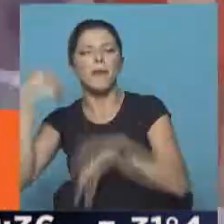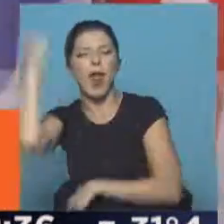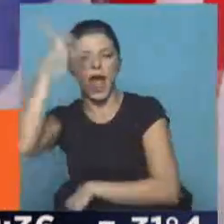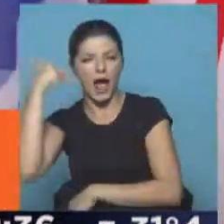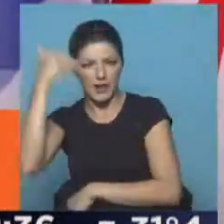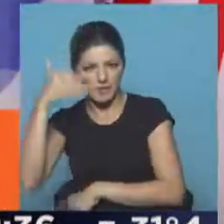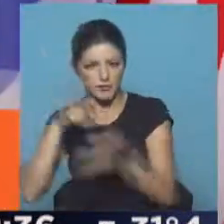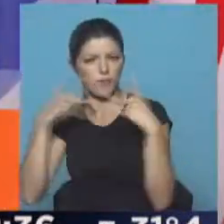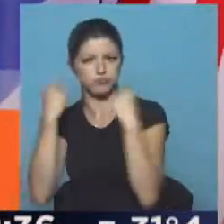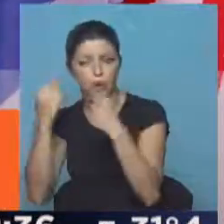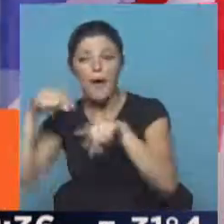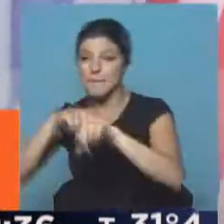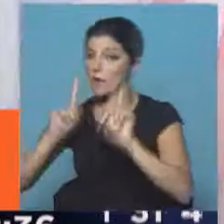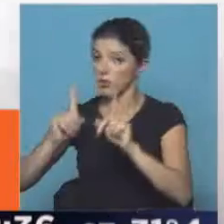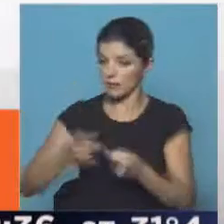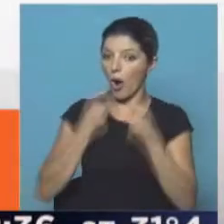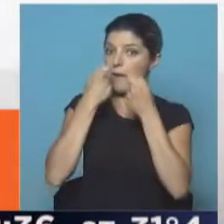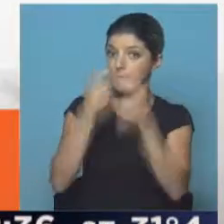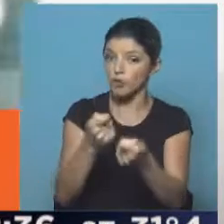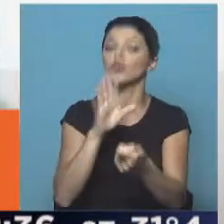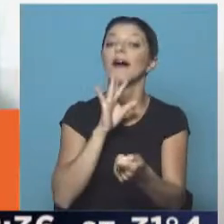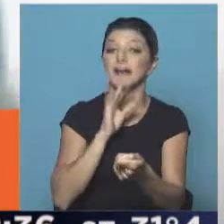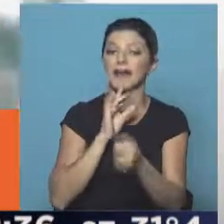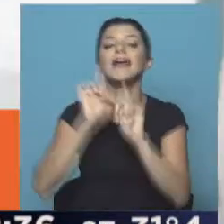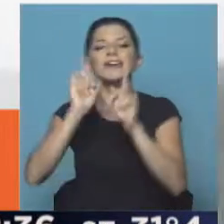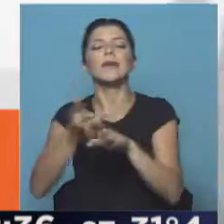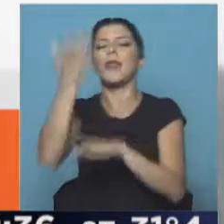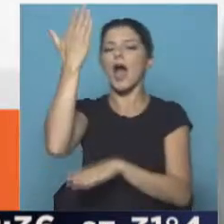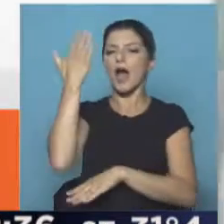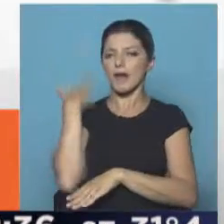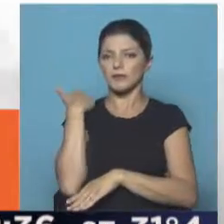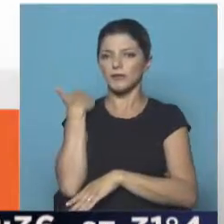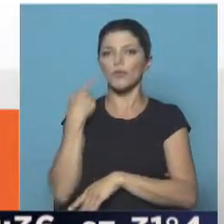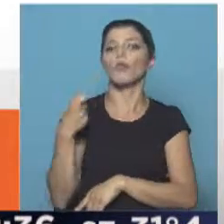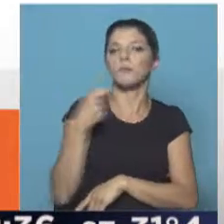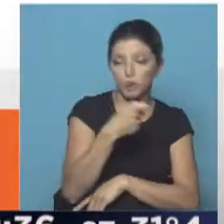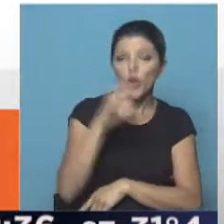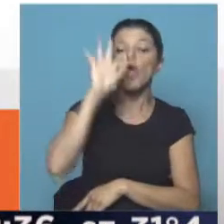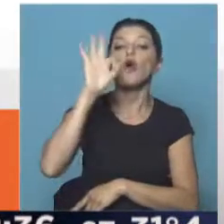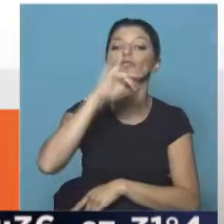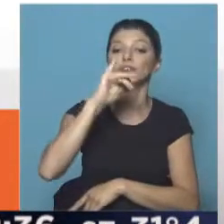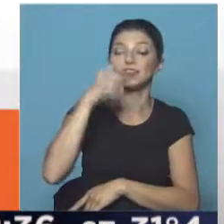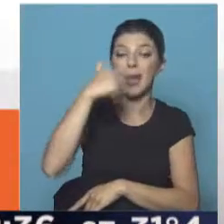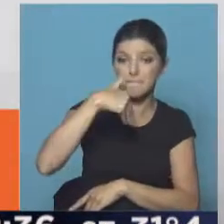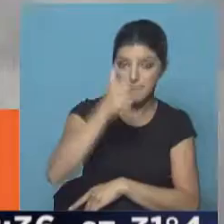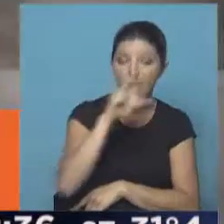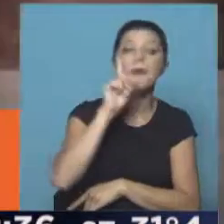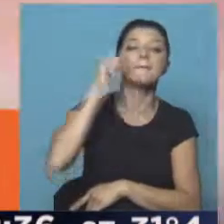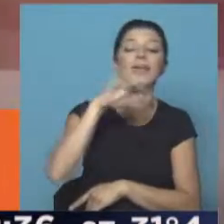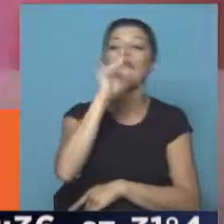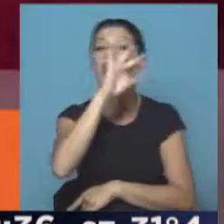irrevocable apoyo a Israel, y compartió protagonismo mundial con Obama tras el asesinato de Osama Bin Laden en mayo de